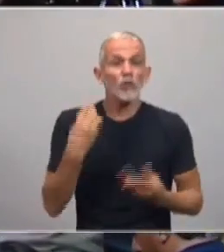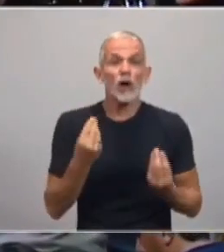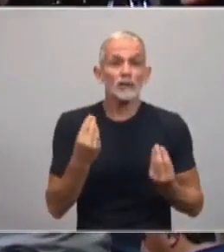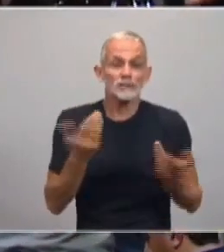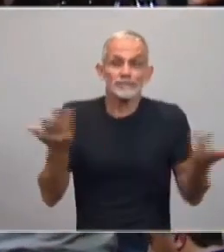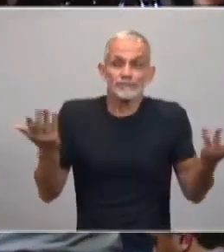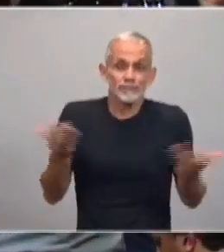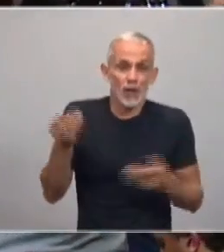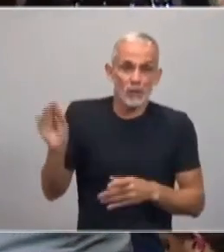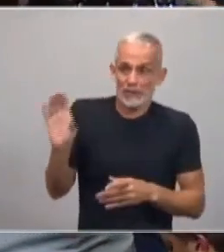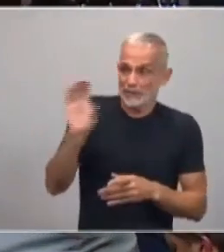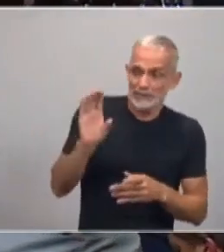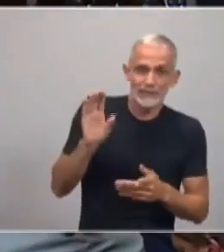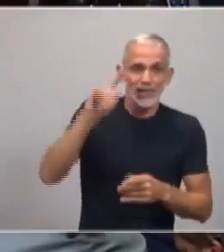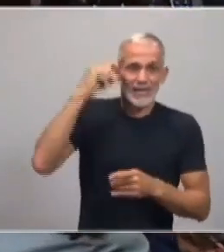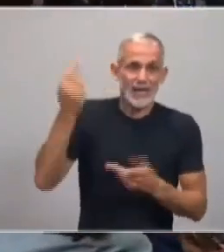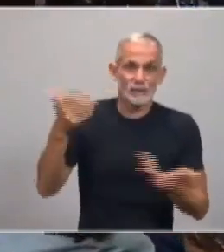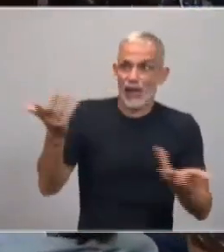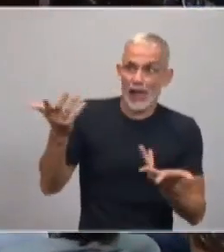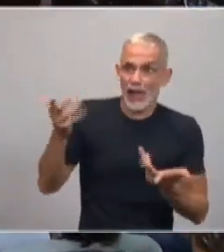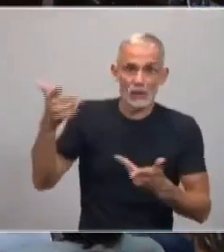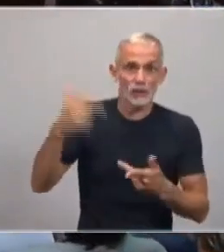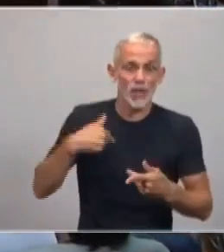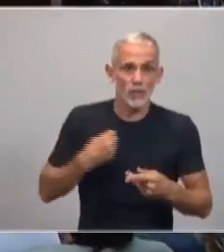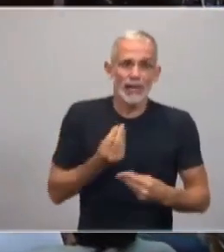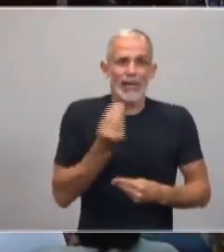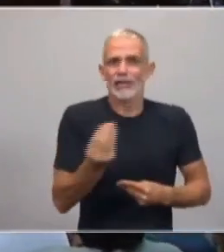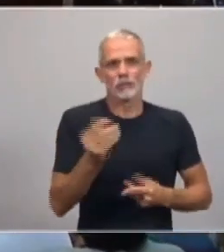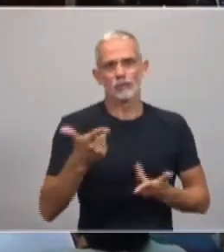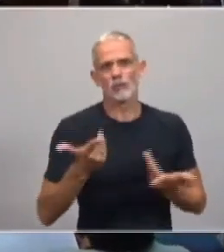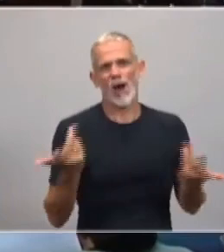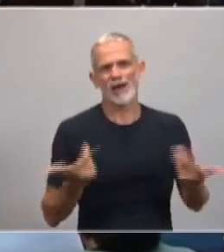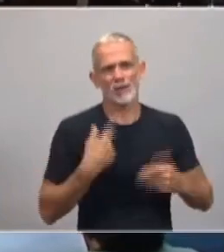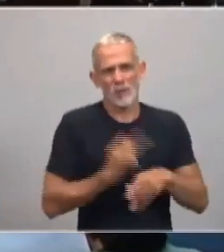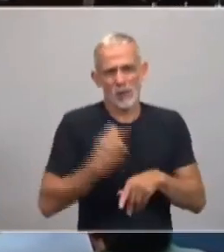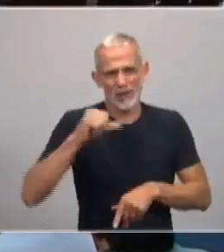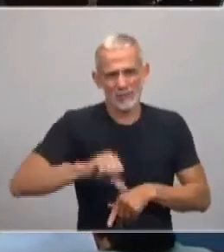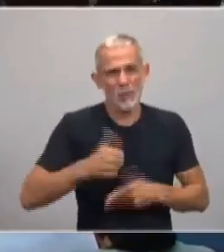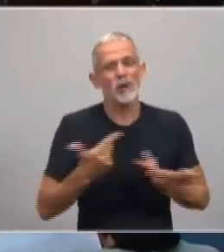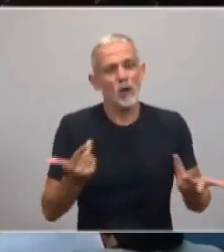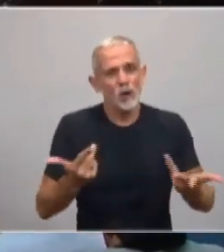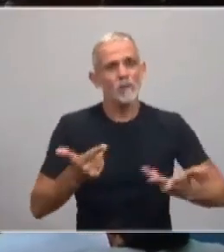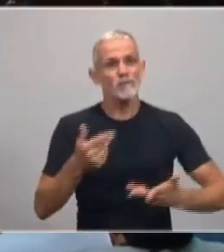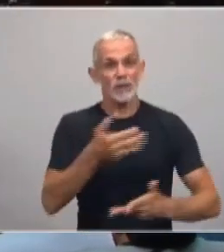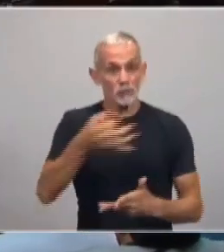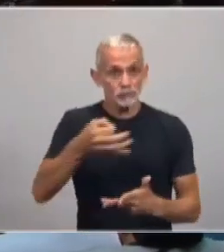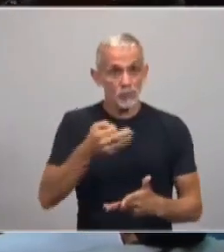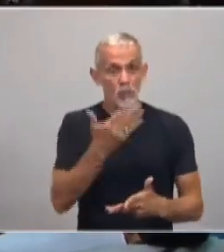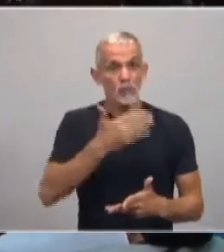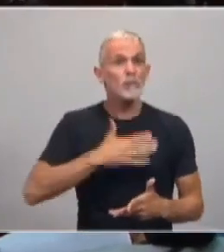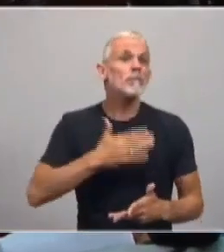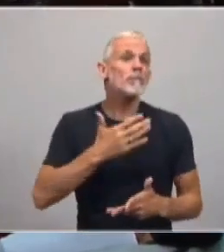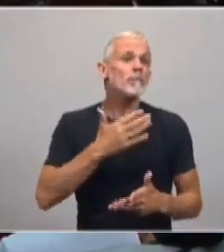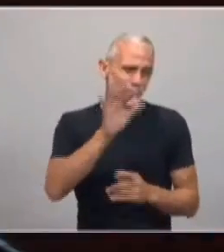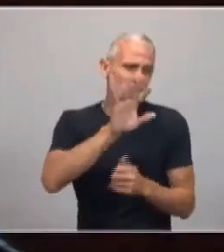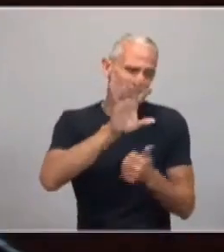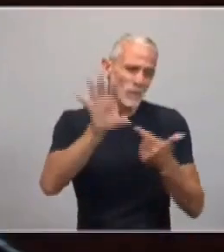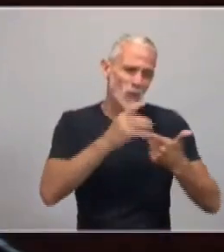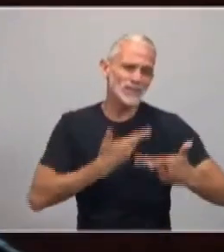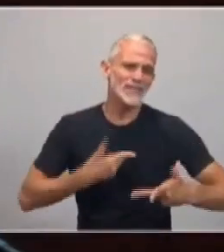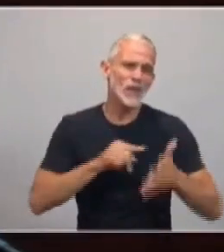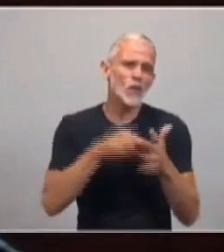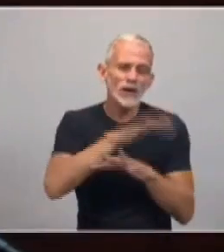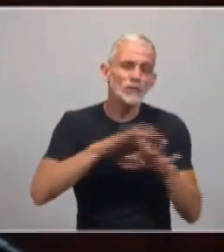la ausencia de un Gobierno Nacional, pero lo cierto es que resolvimos hacernos